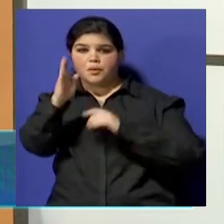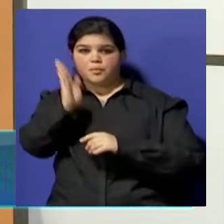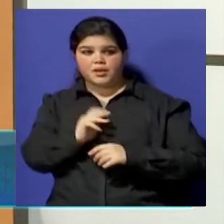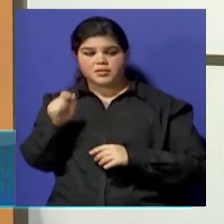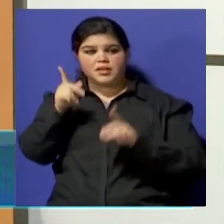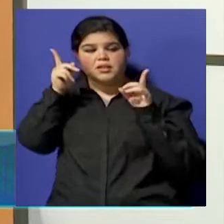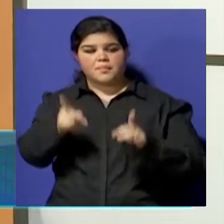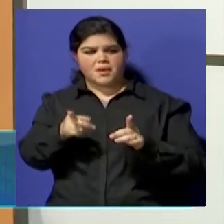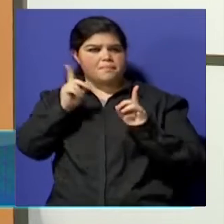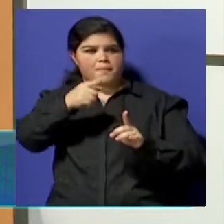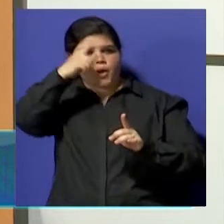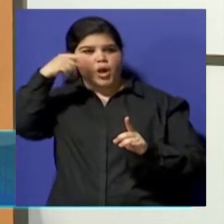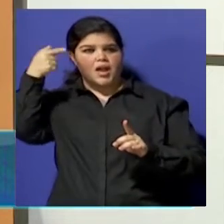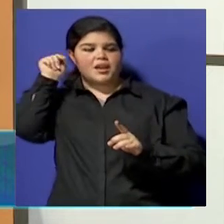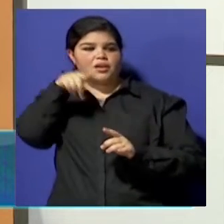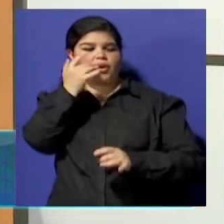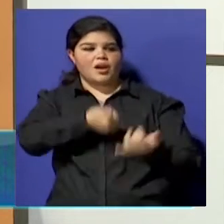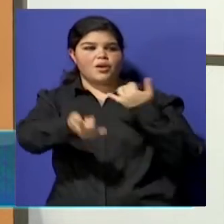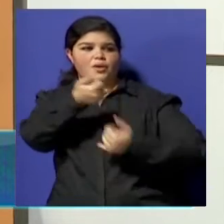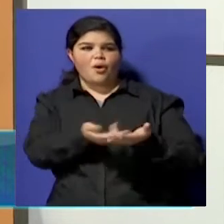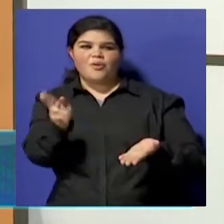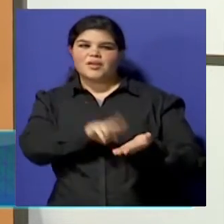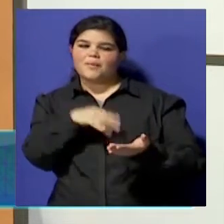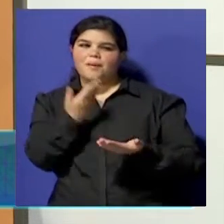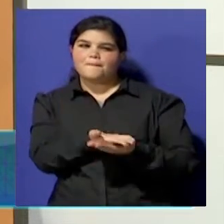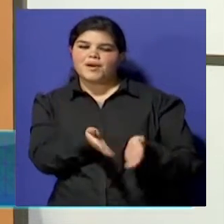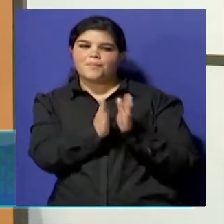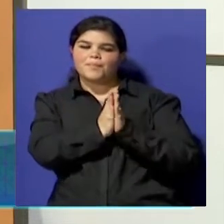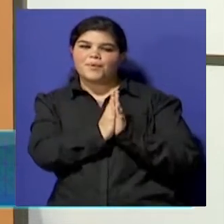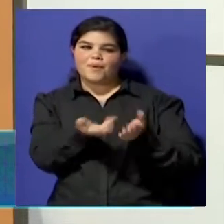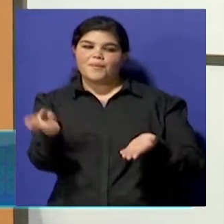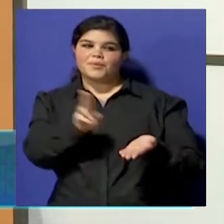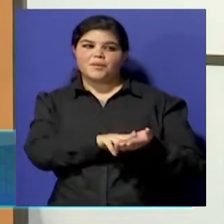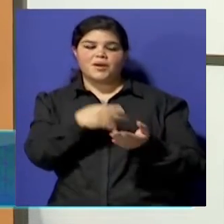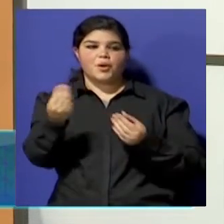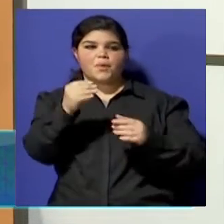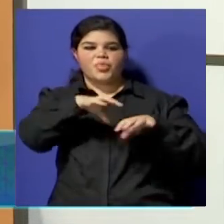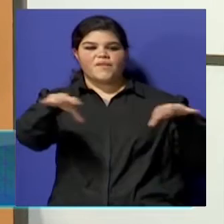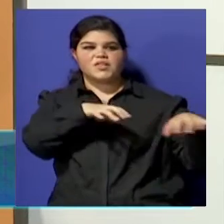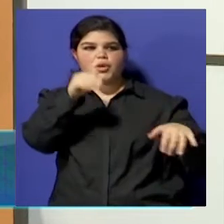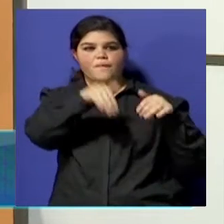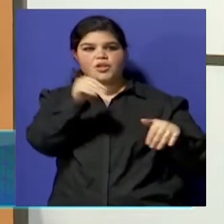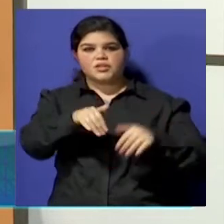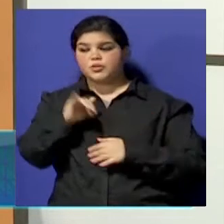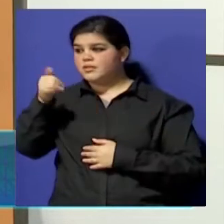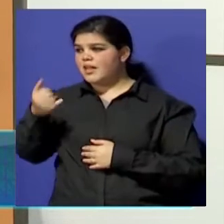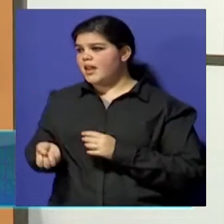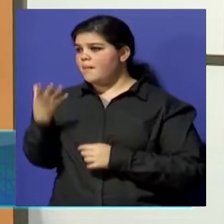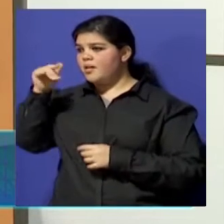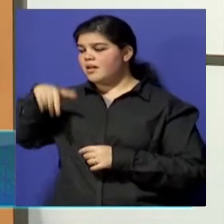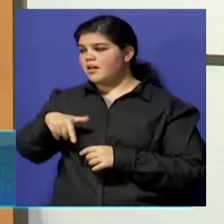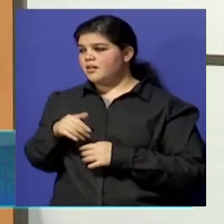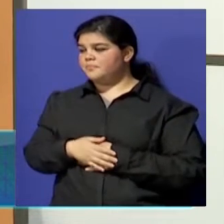que marcaba Gerardo al principio, que le pido, si lo puede repetir, esta división en la votación. Sí, exactamente, lo marcaba en la mayor parte de los medios. En la mañana de